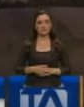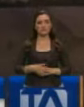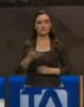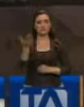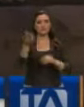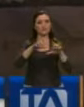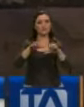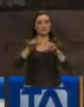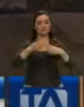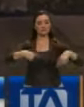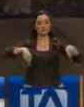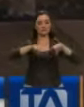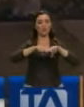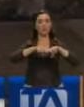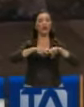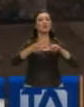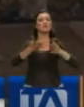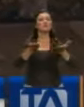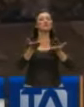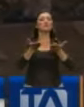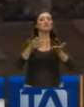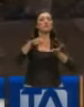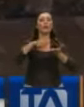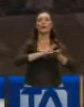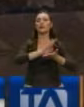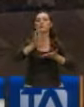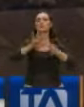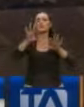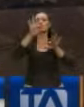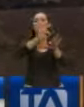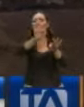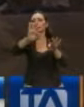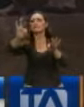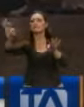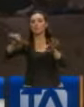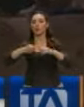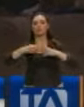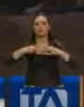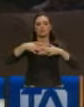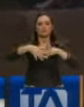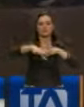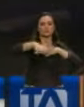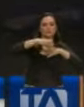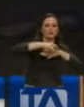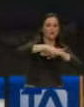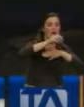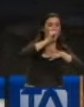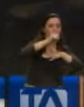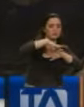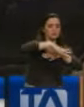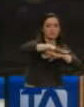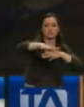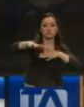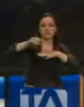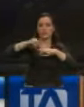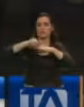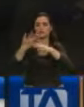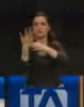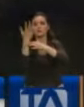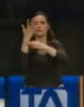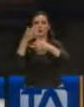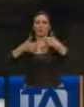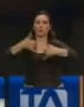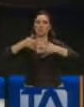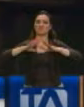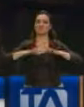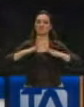Este reservorio sirve para regar parte de los sembríos de esta hacienda en el sector de La Florencia, en Perucho. Un juego de vacaciones